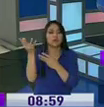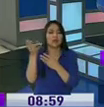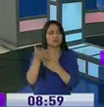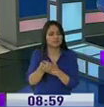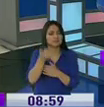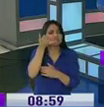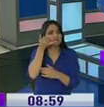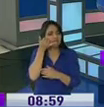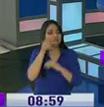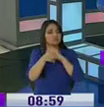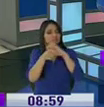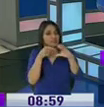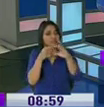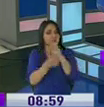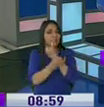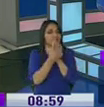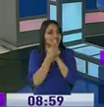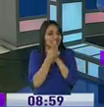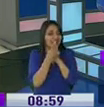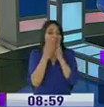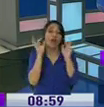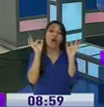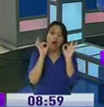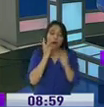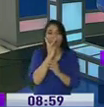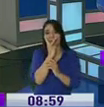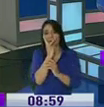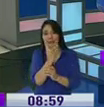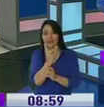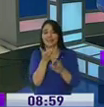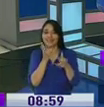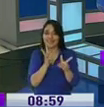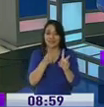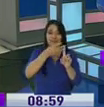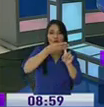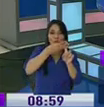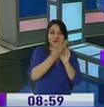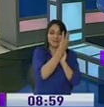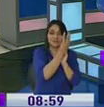con nosotros. También nos puede ver a través de nuestra página web